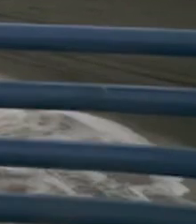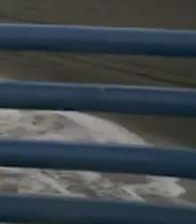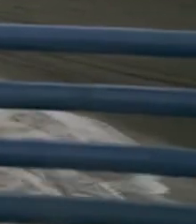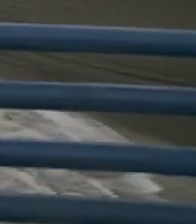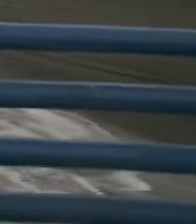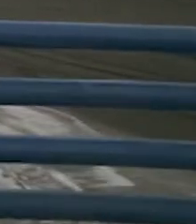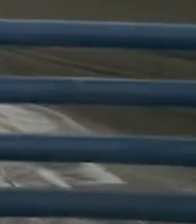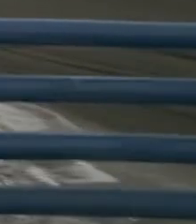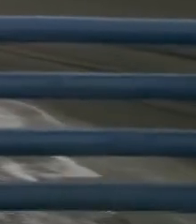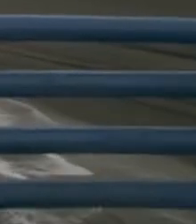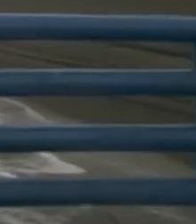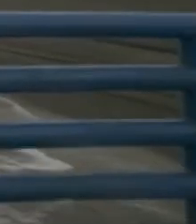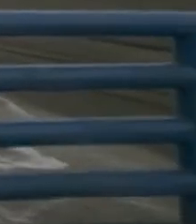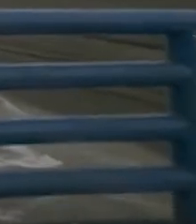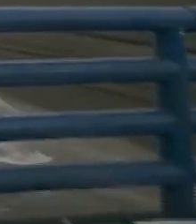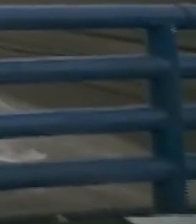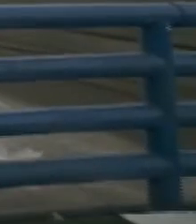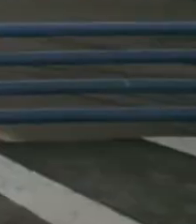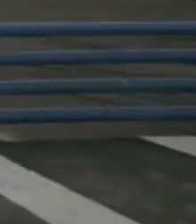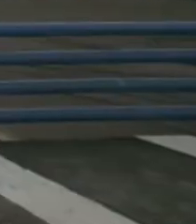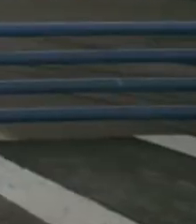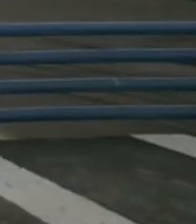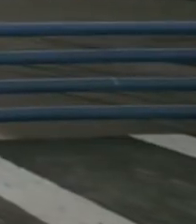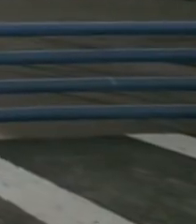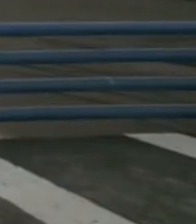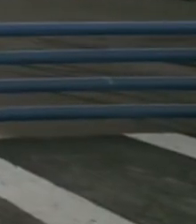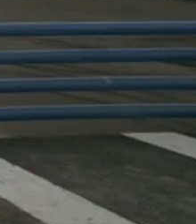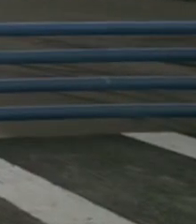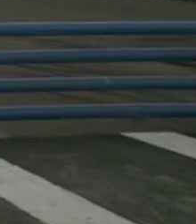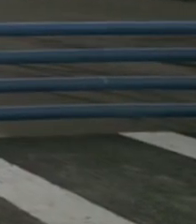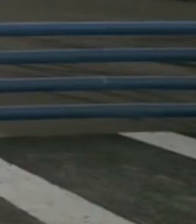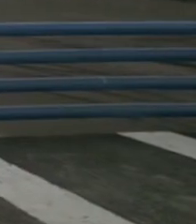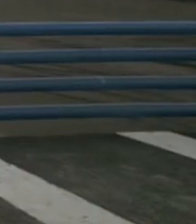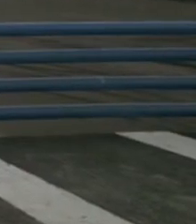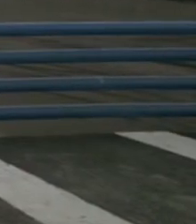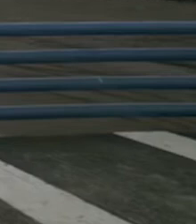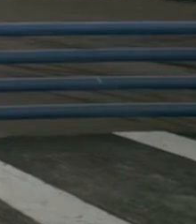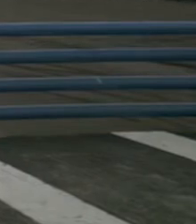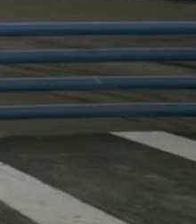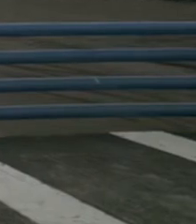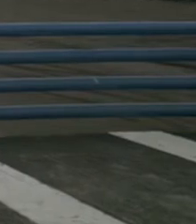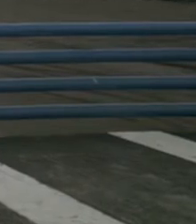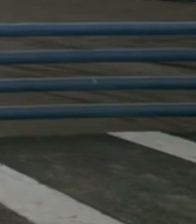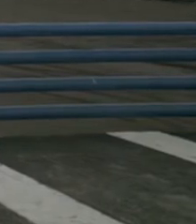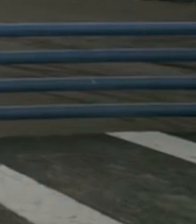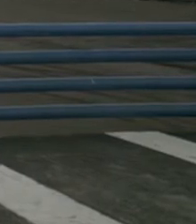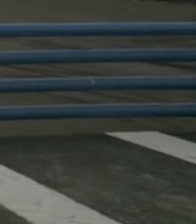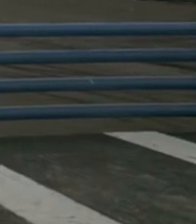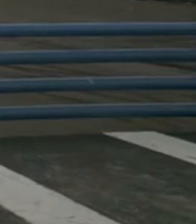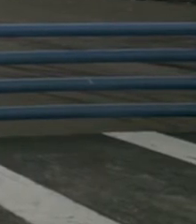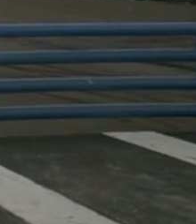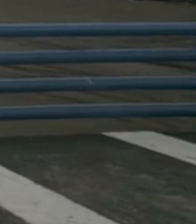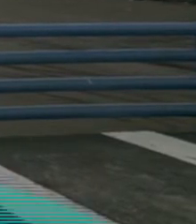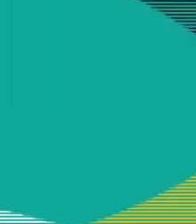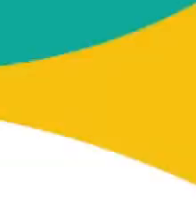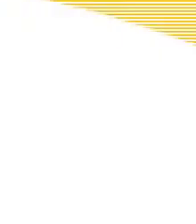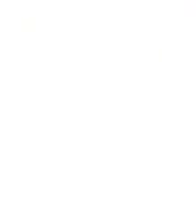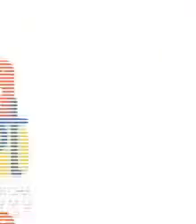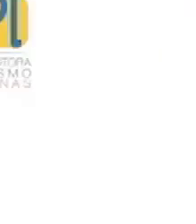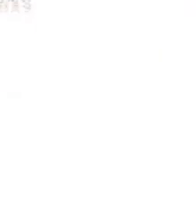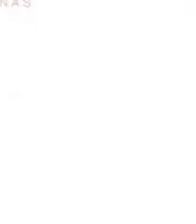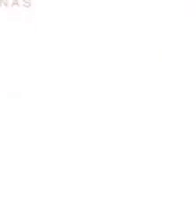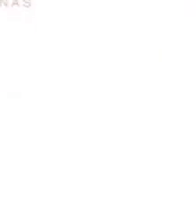Llena mi corazón una dulce ilusión y se olvidan